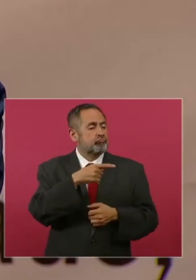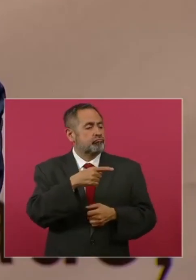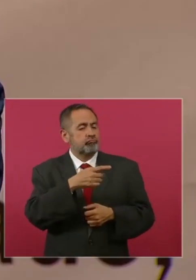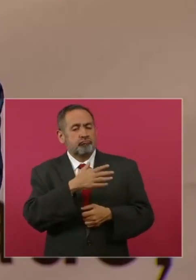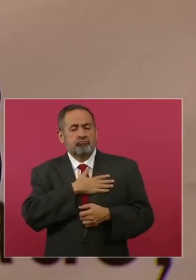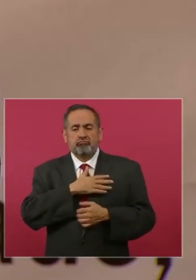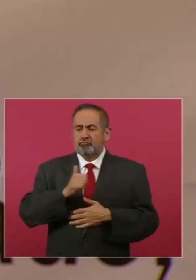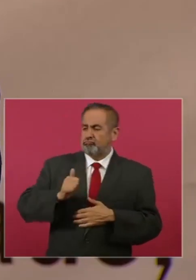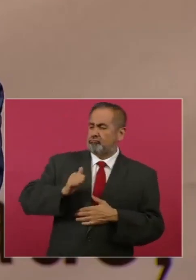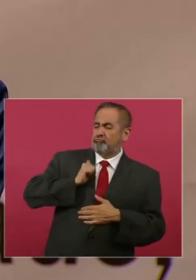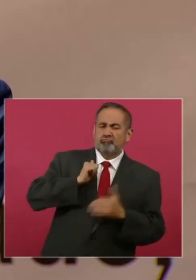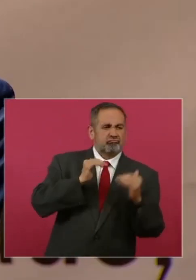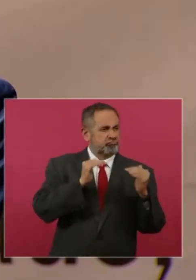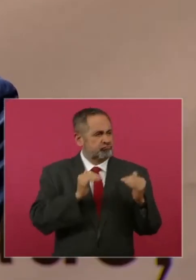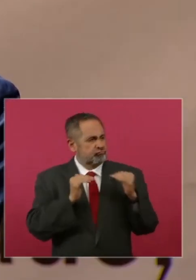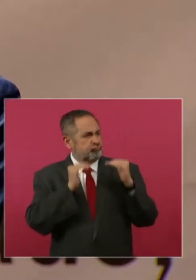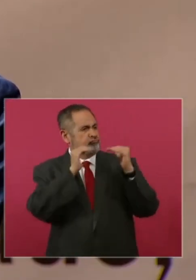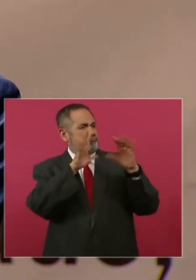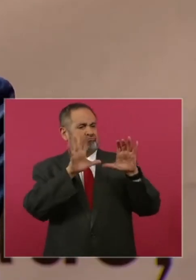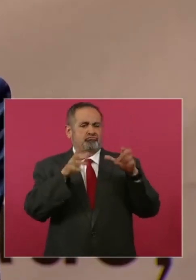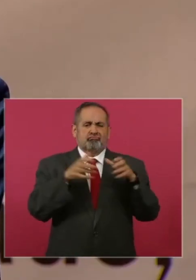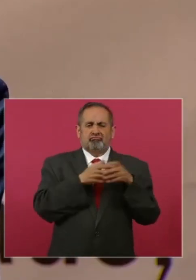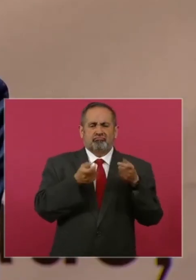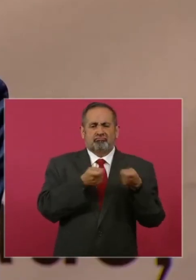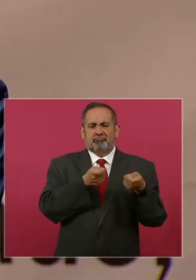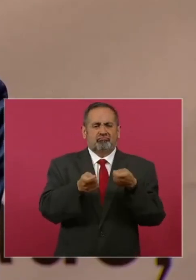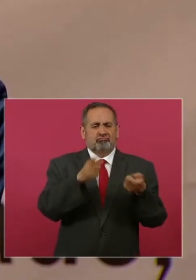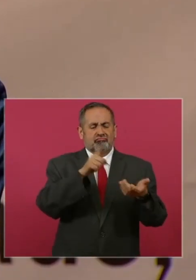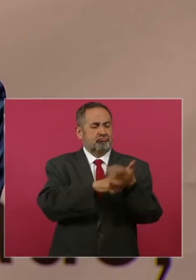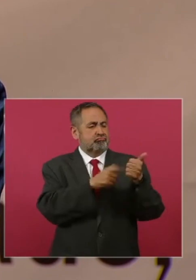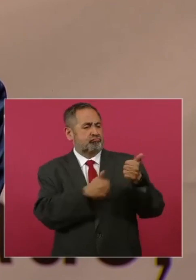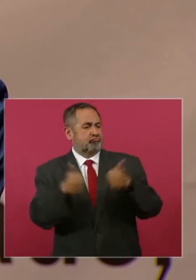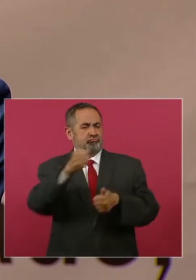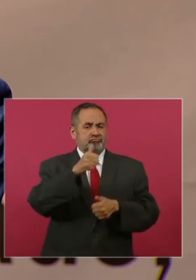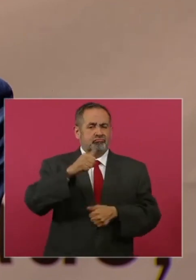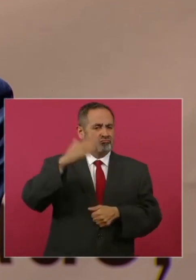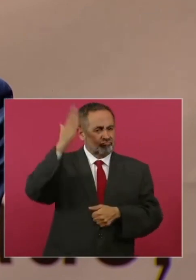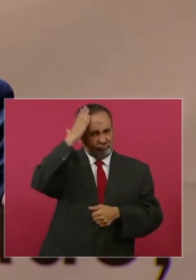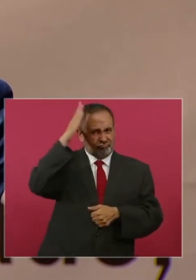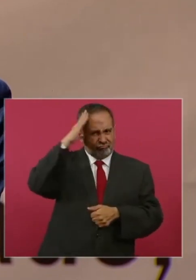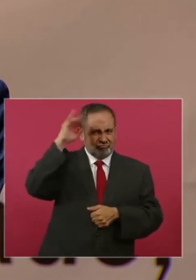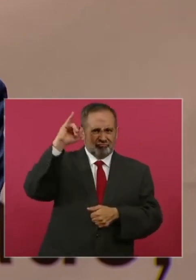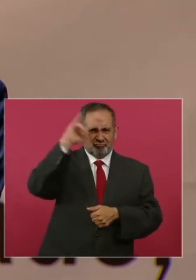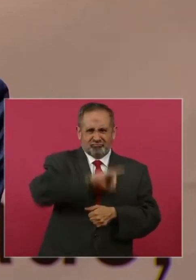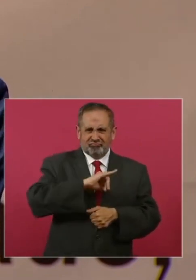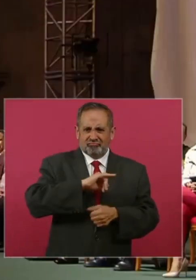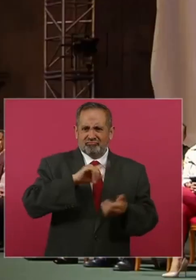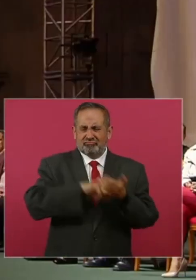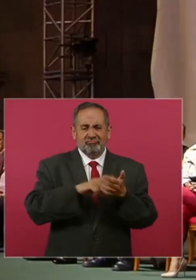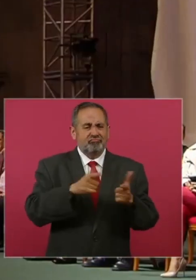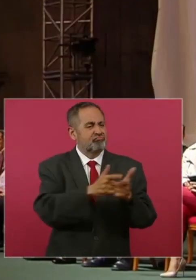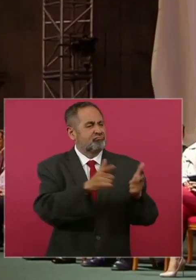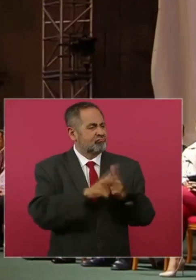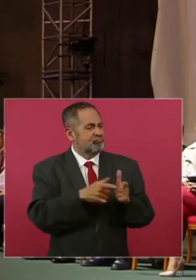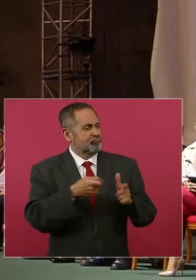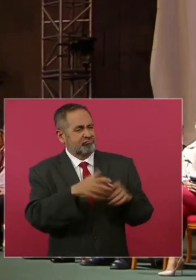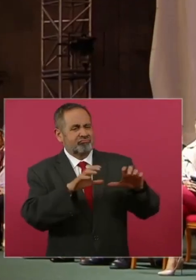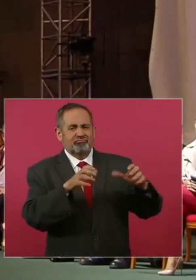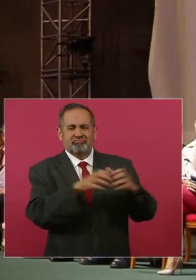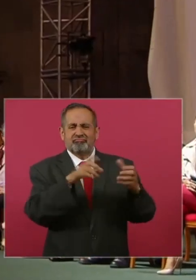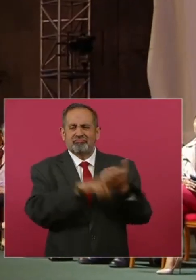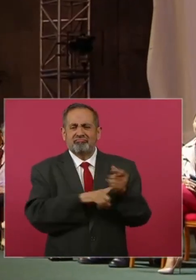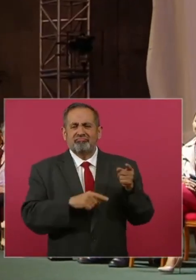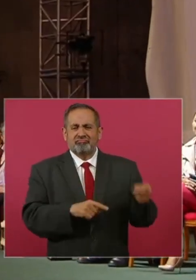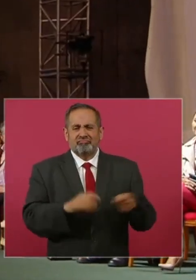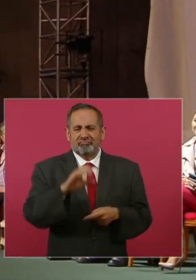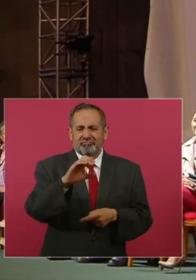they're poder kind conservador of a new species of el gerente supreme conservative power de ese grupo peculiar the top of that group